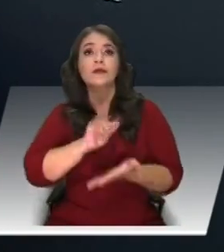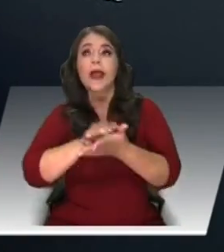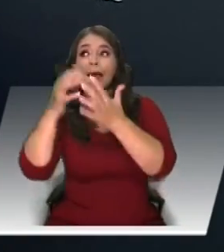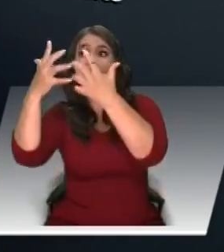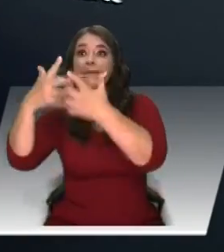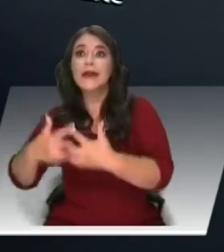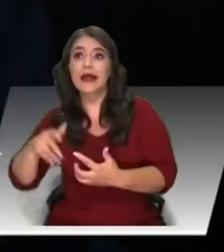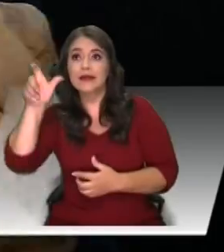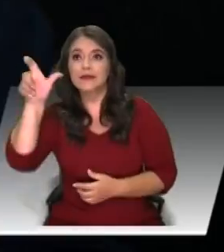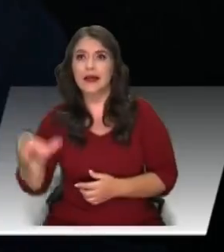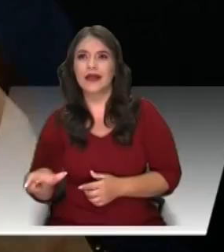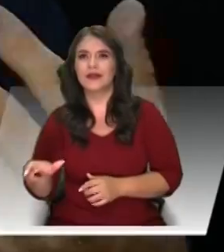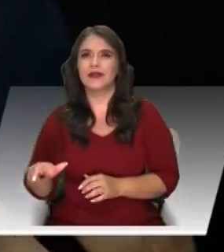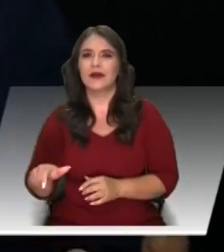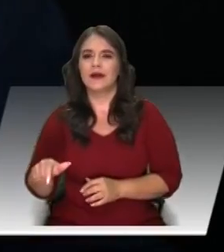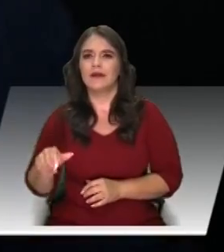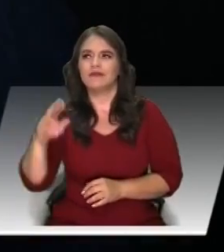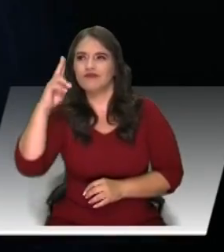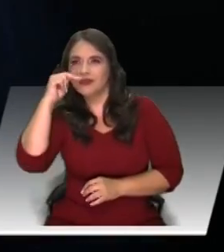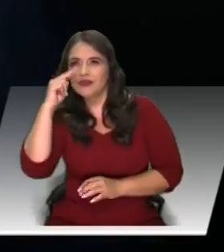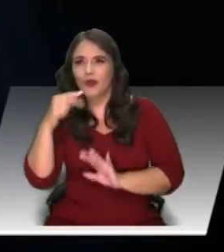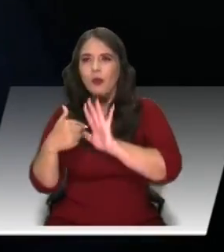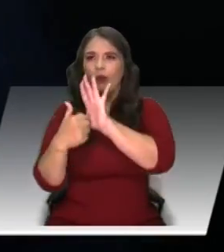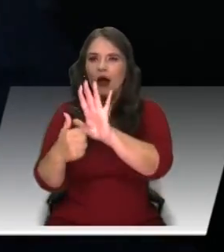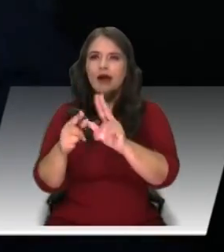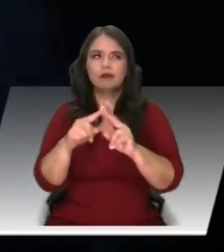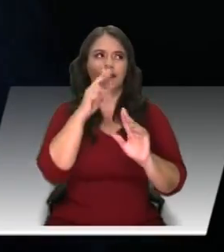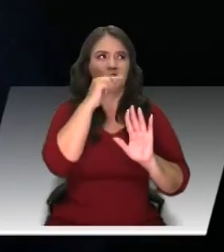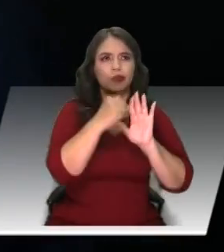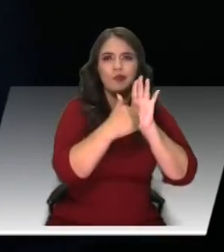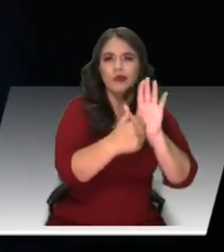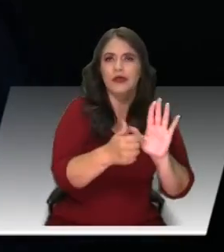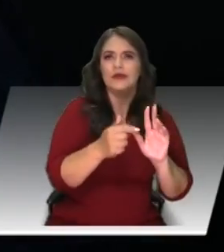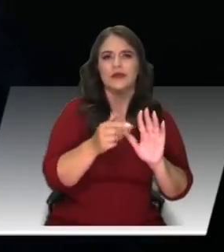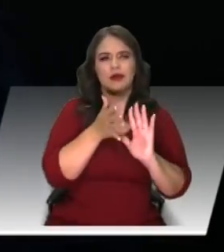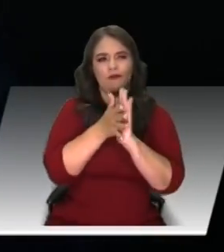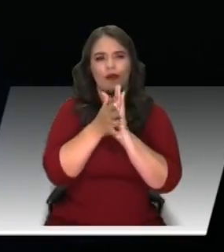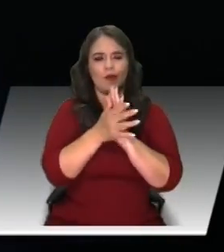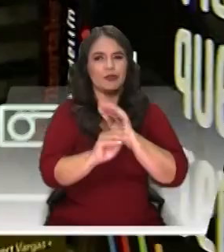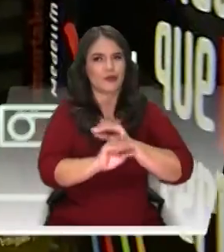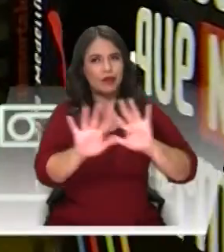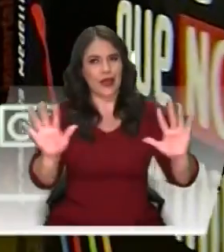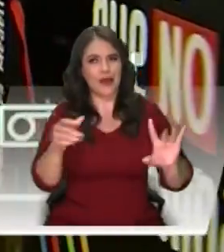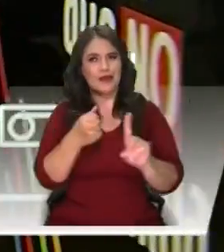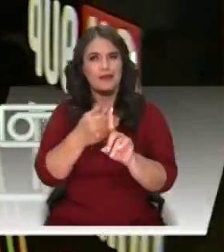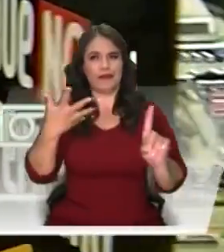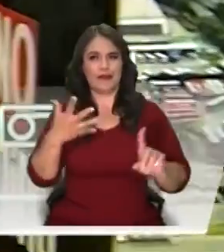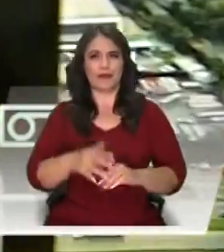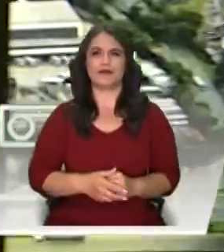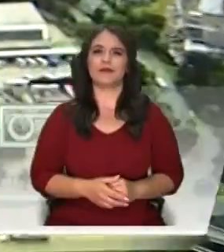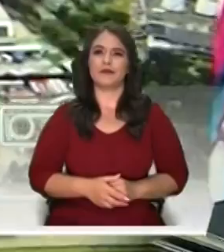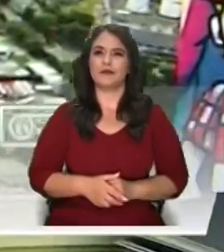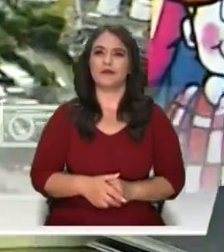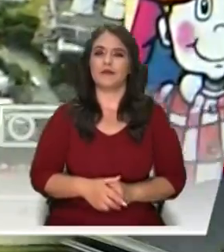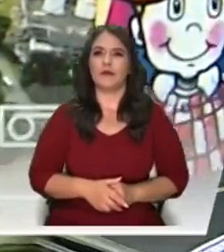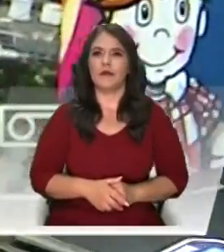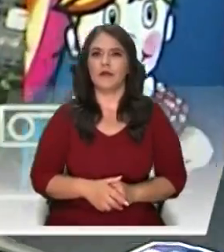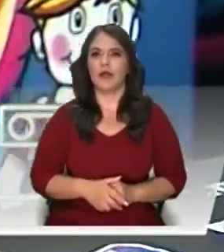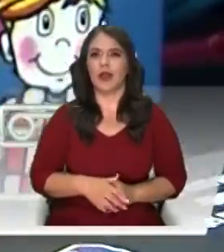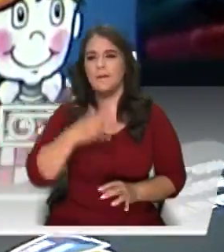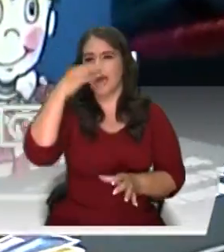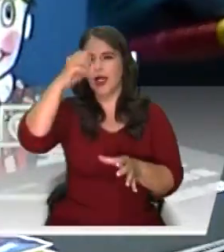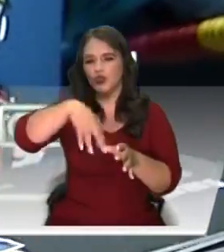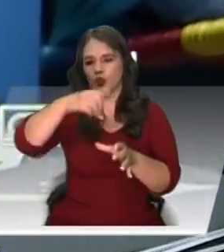que lleven a los hogares y a los lectores un mensaje diferente e impactante. Historias de recolección de